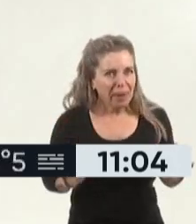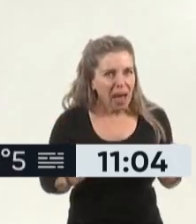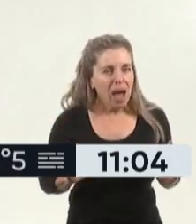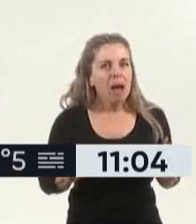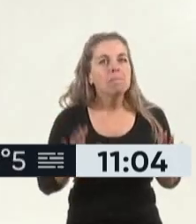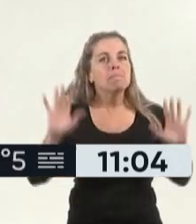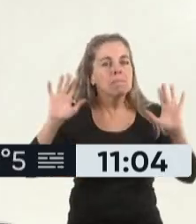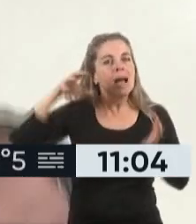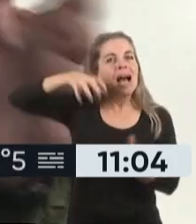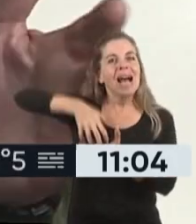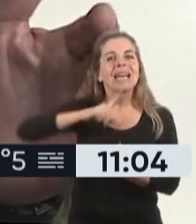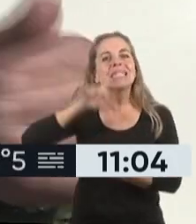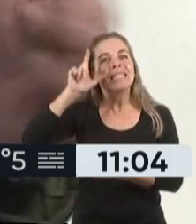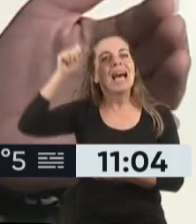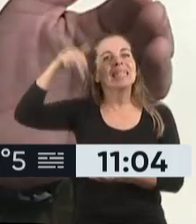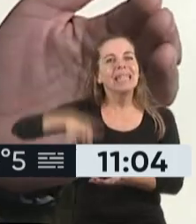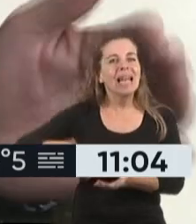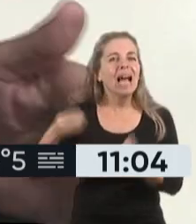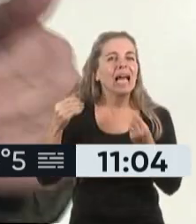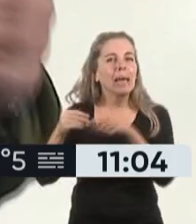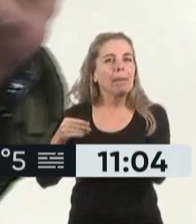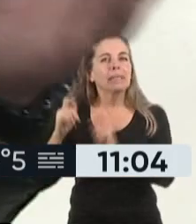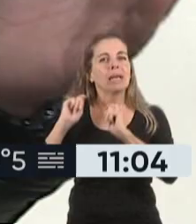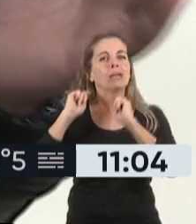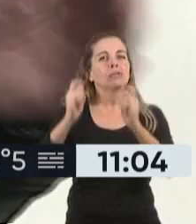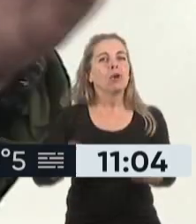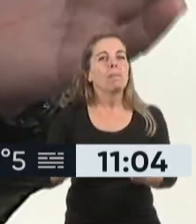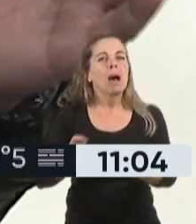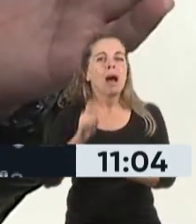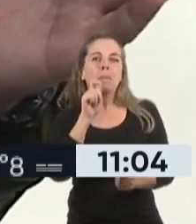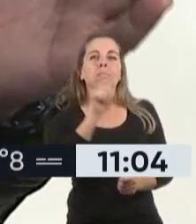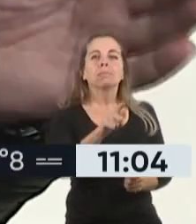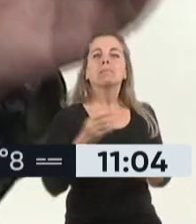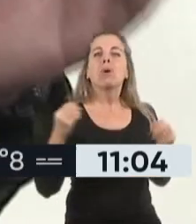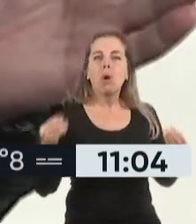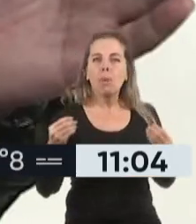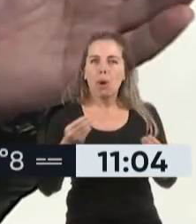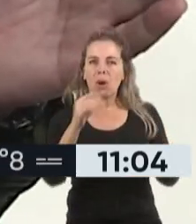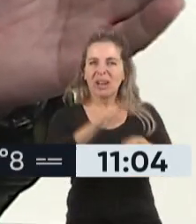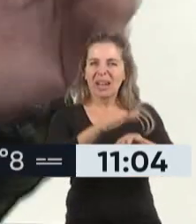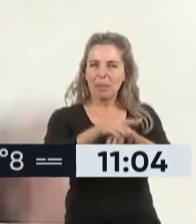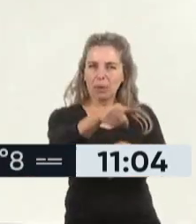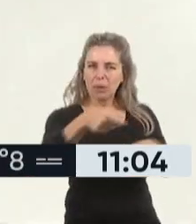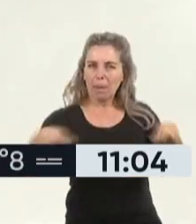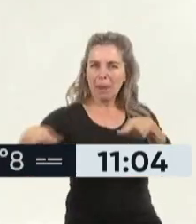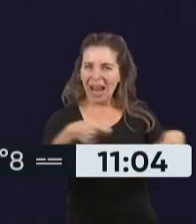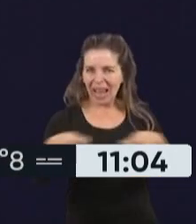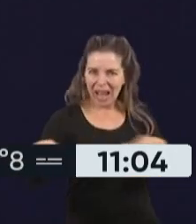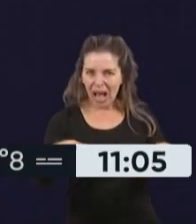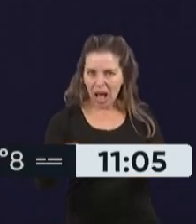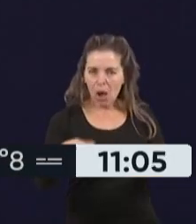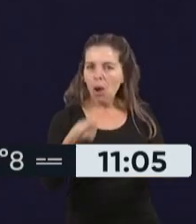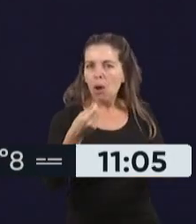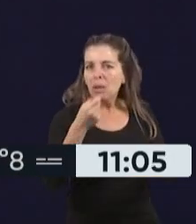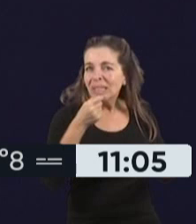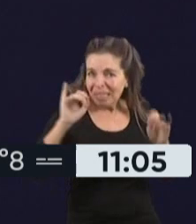la agencia TELAM de otra forma, de otra manera? Y si es así, ¿con qué características? ¿Cuál sería el plan?